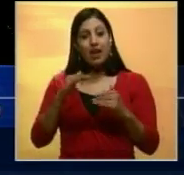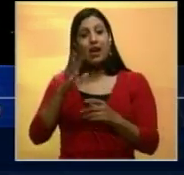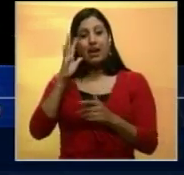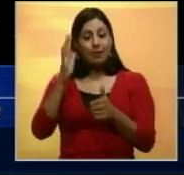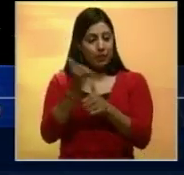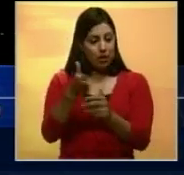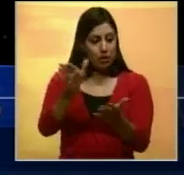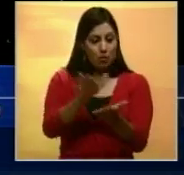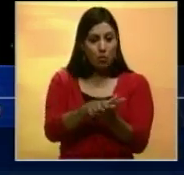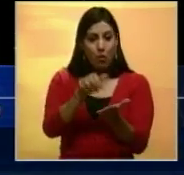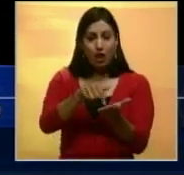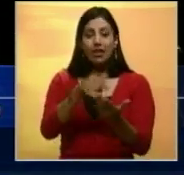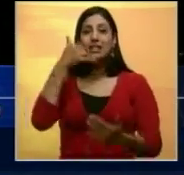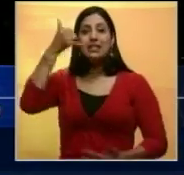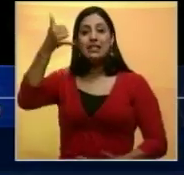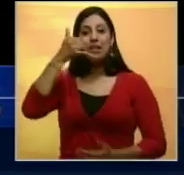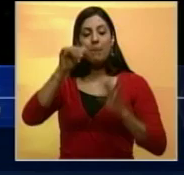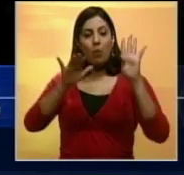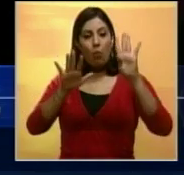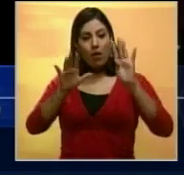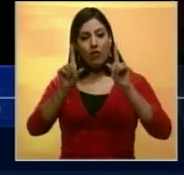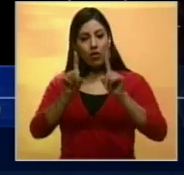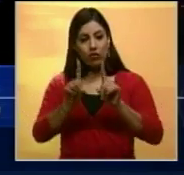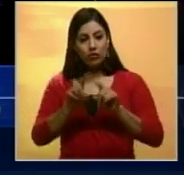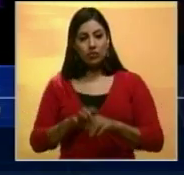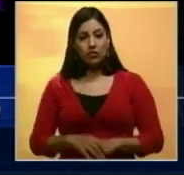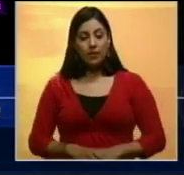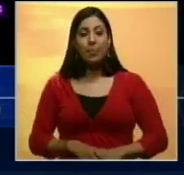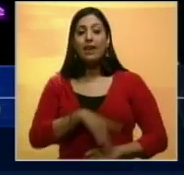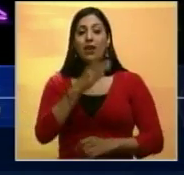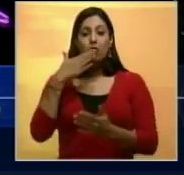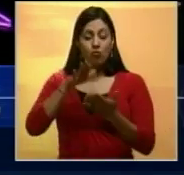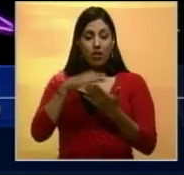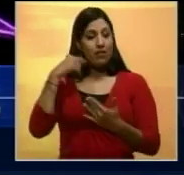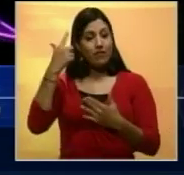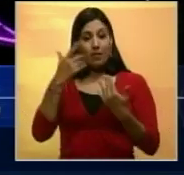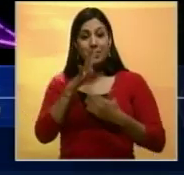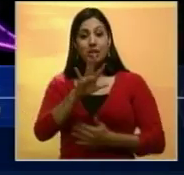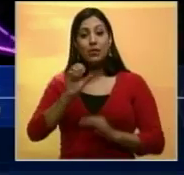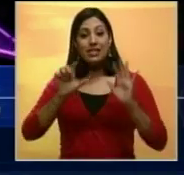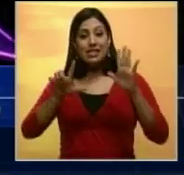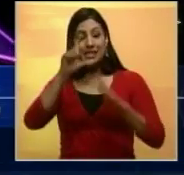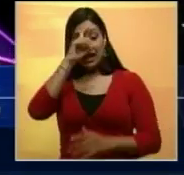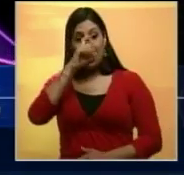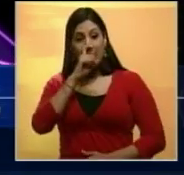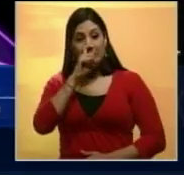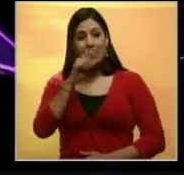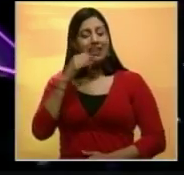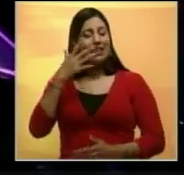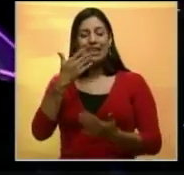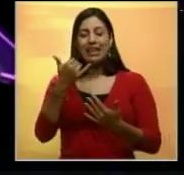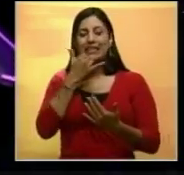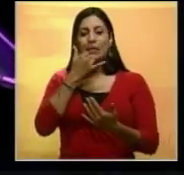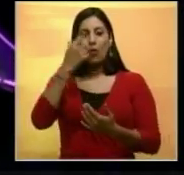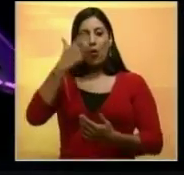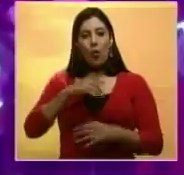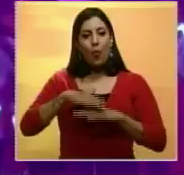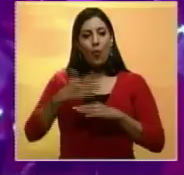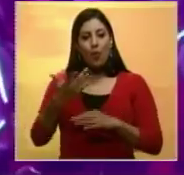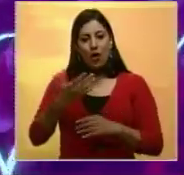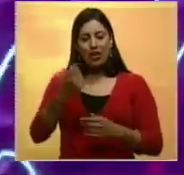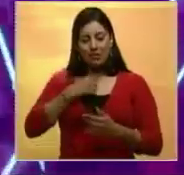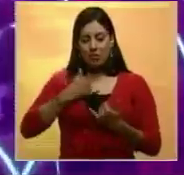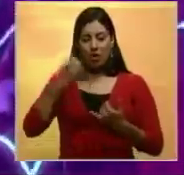halló muerto, y fue quien llamó al 911. La muerte de la estrella de 57 años fue un accidente causado por